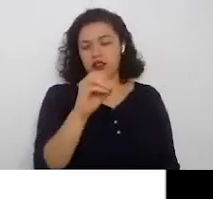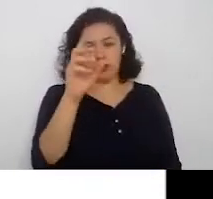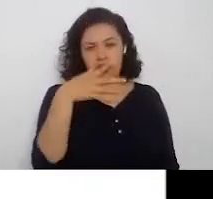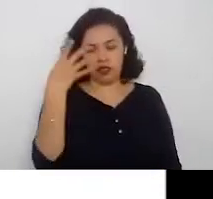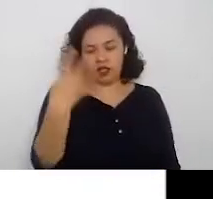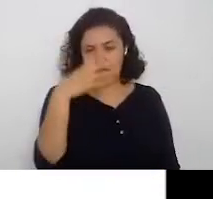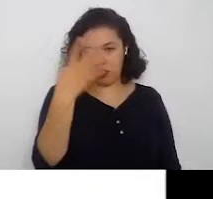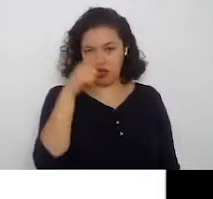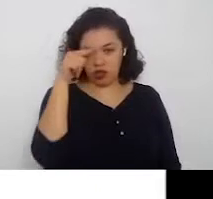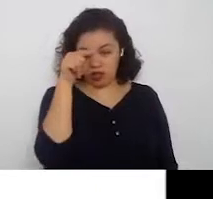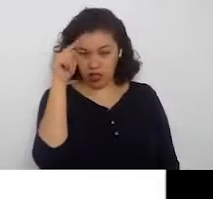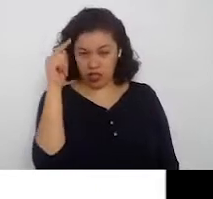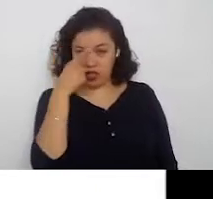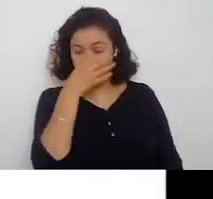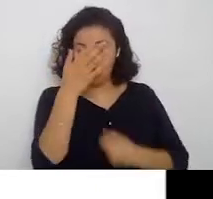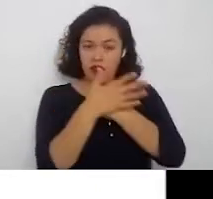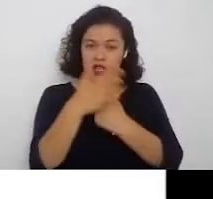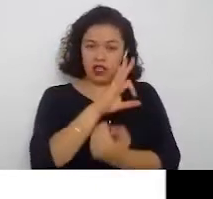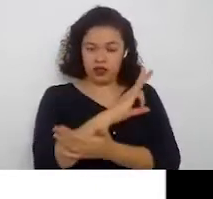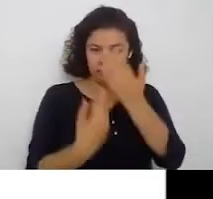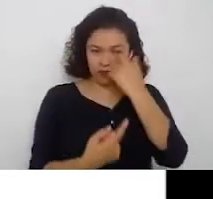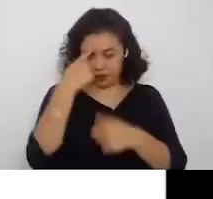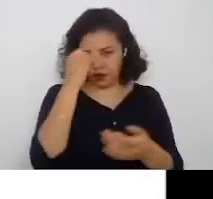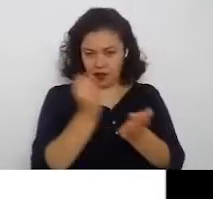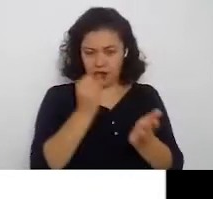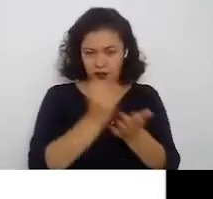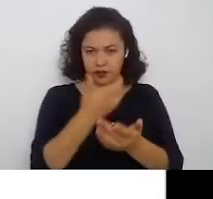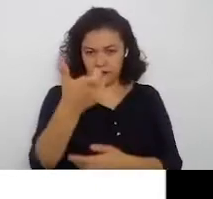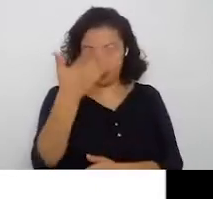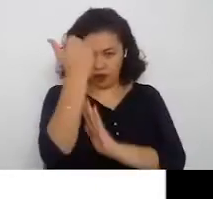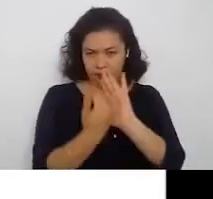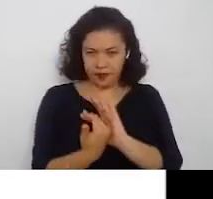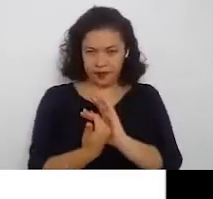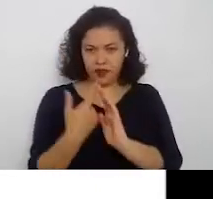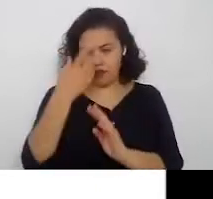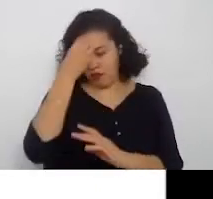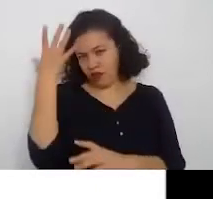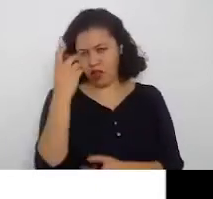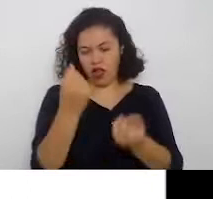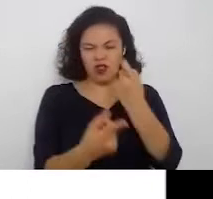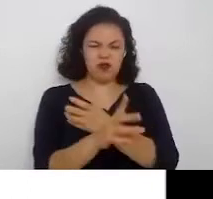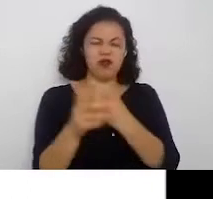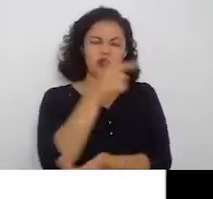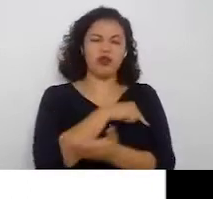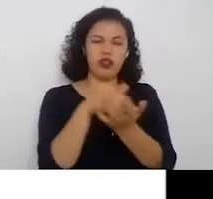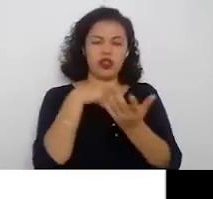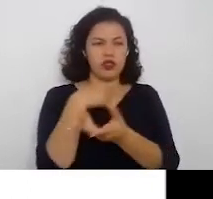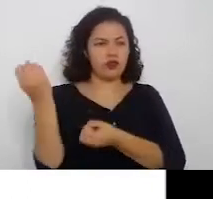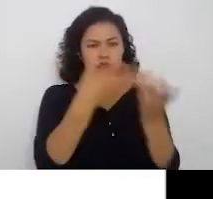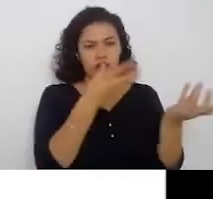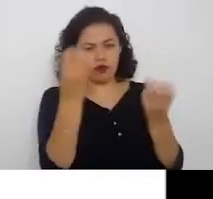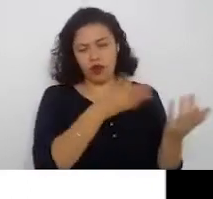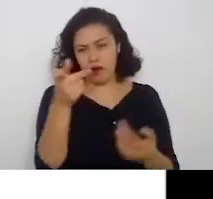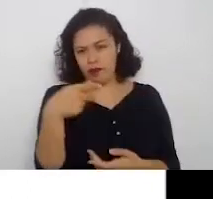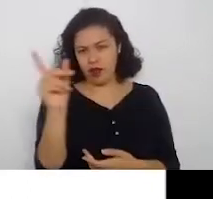incumplimiento de emitir recibos deducibles de impuestos a ciertas donantes a los cuales